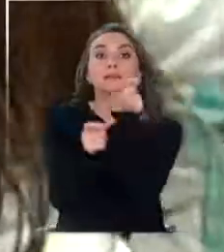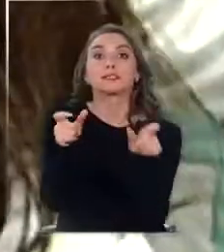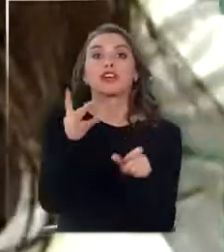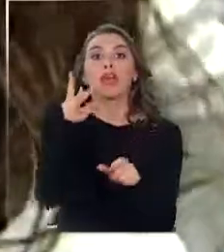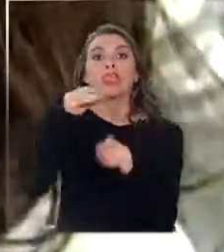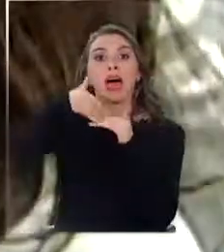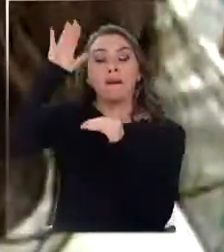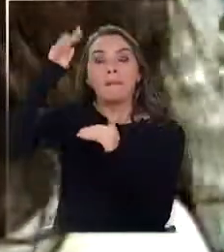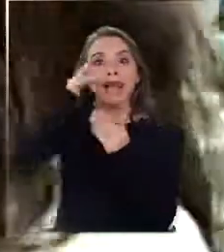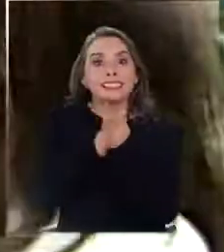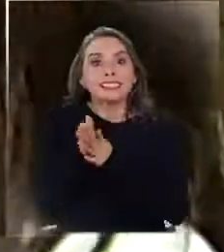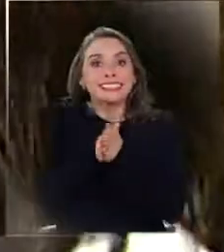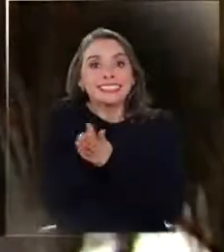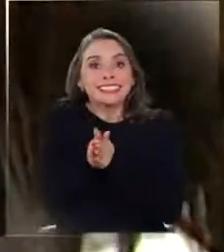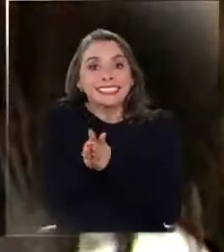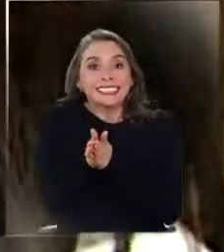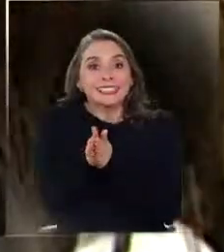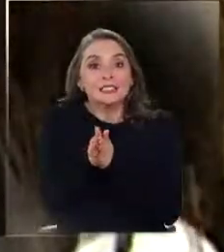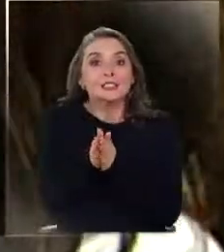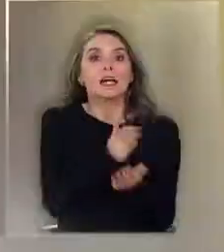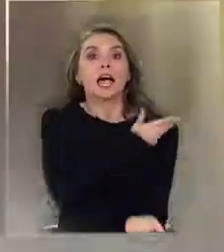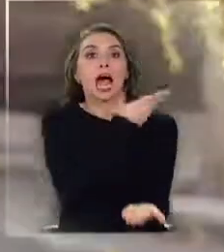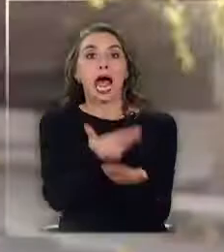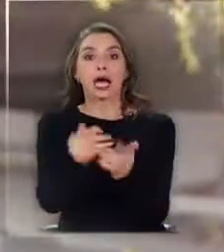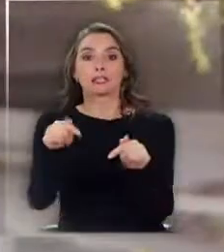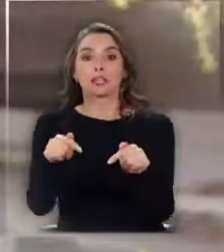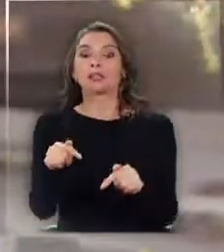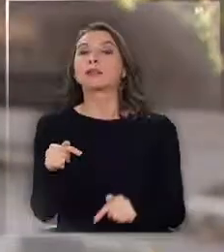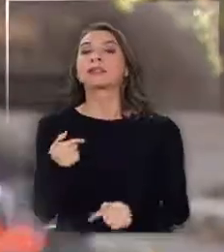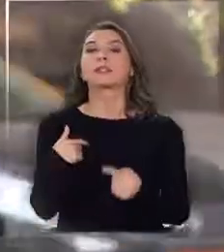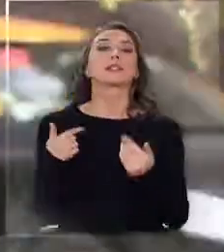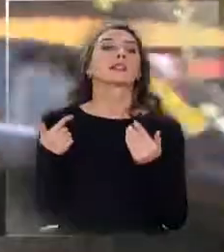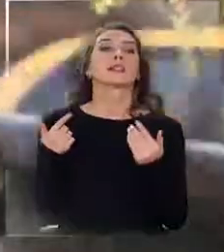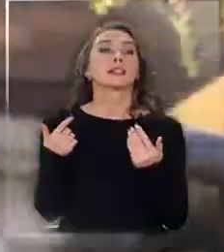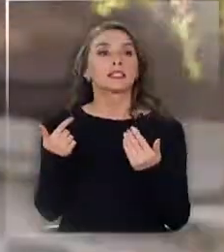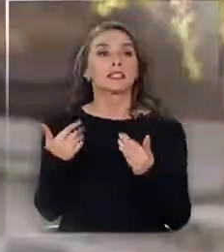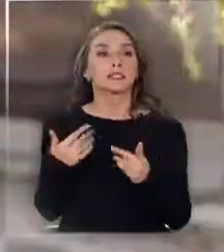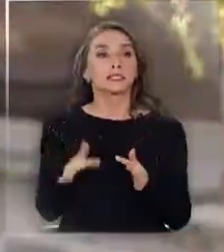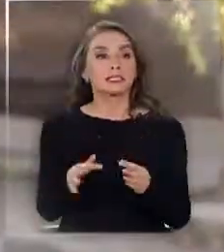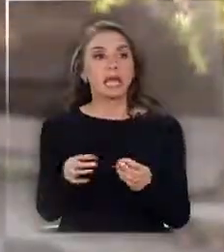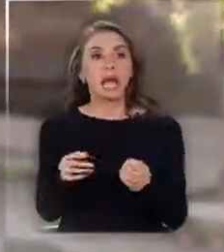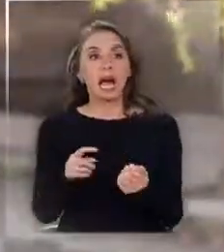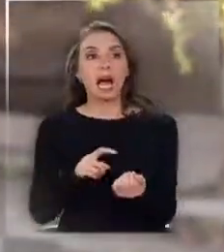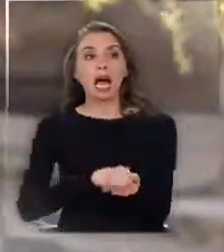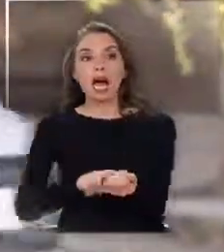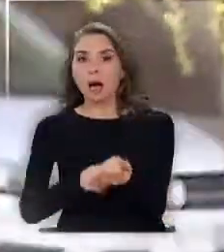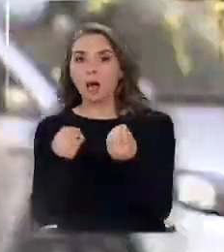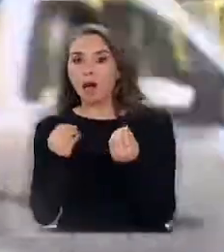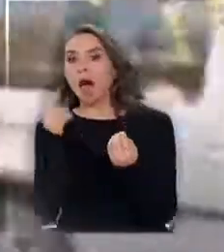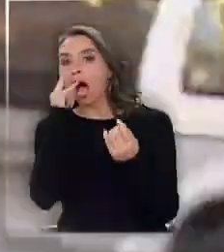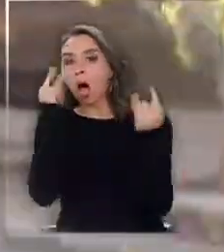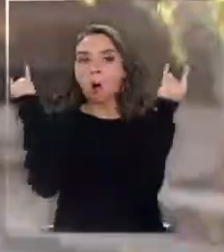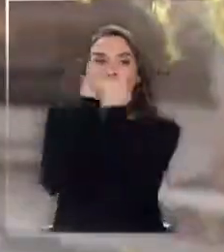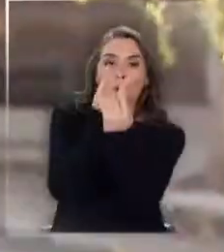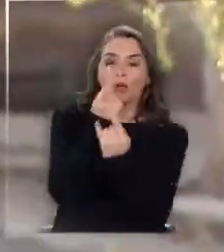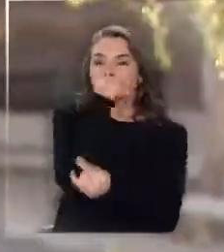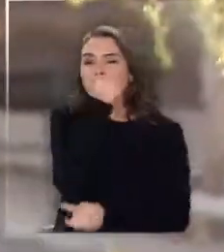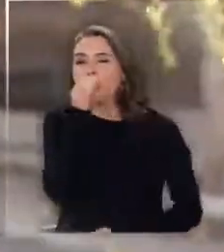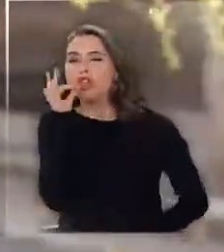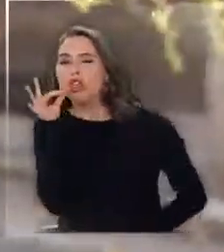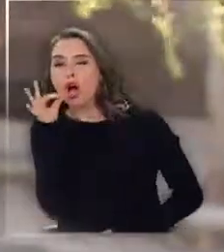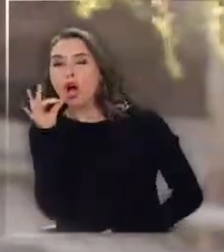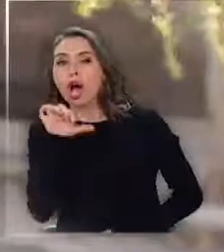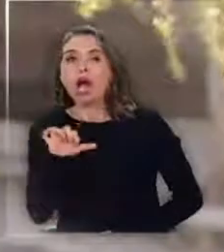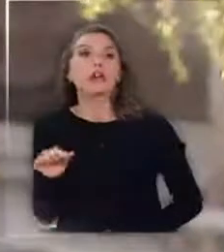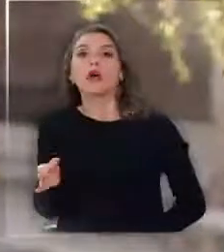edad. Eso, hasta hoy. Cuando ya el carrete está muy bueno y está muy curado o drogado,